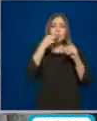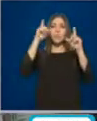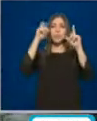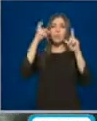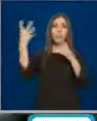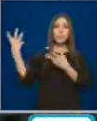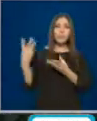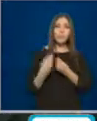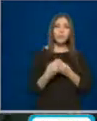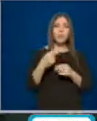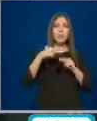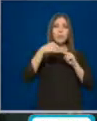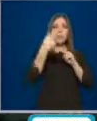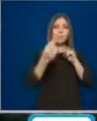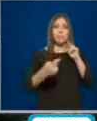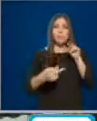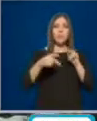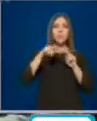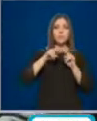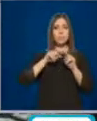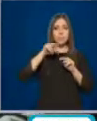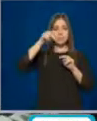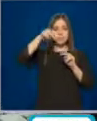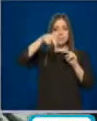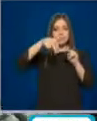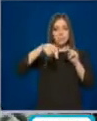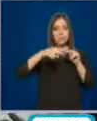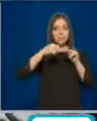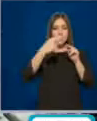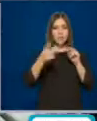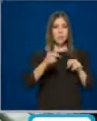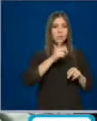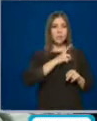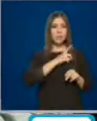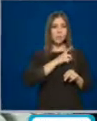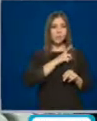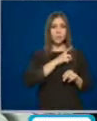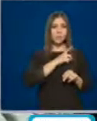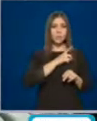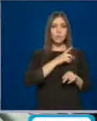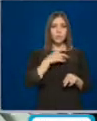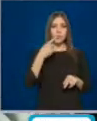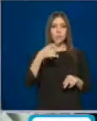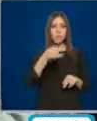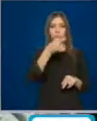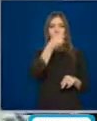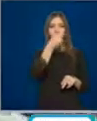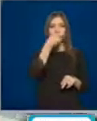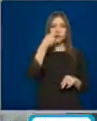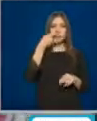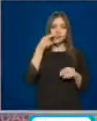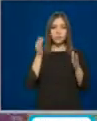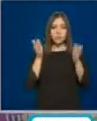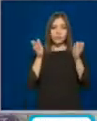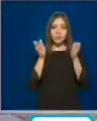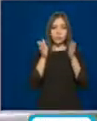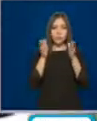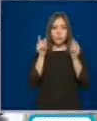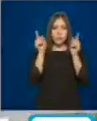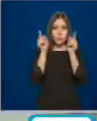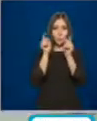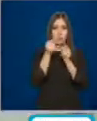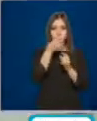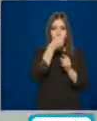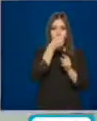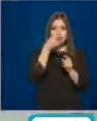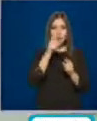alberca, salió en la escalerilla, pero ¿qué cree? Nada más salió con su pequeña calzoncillo